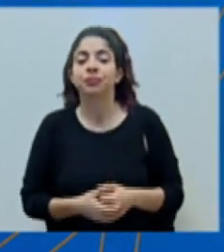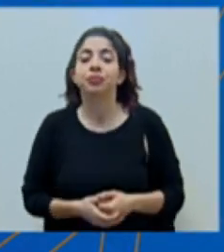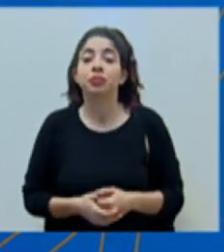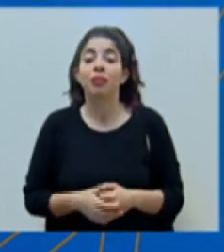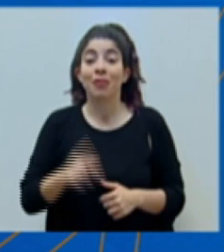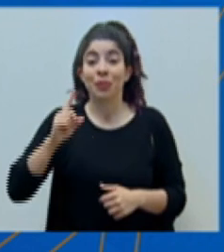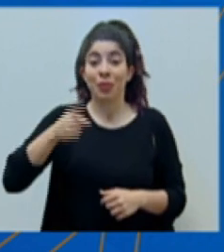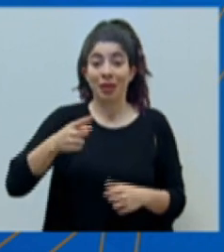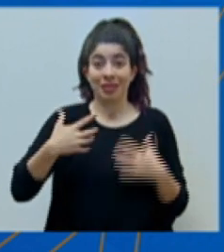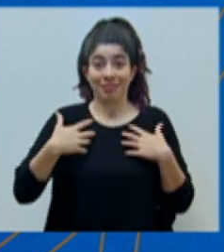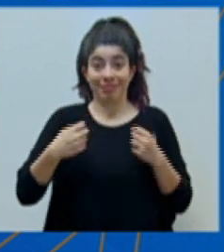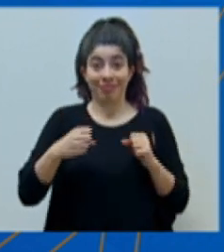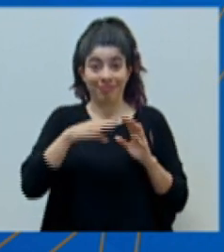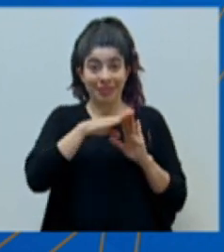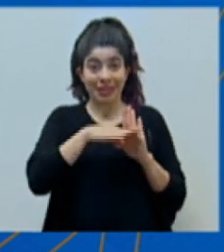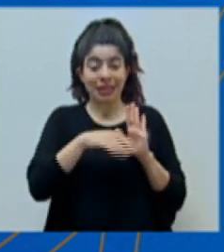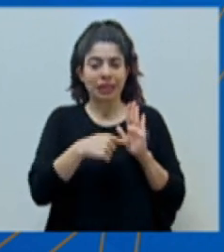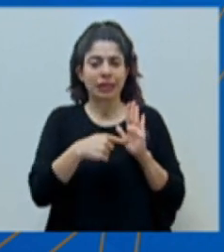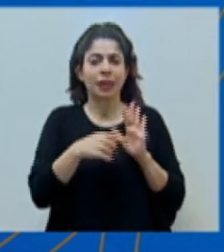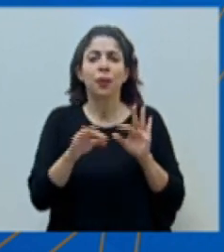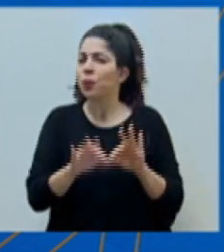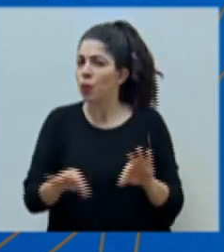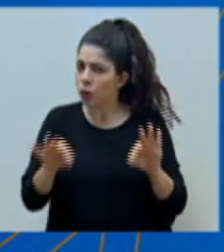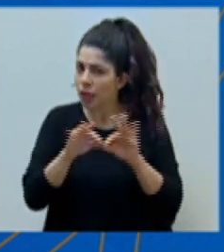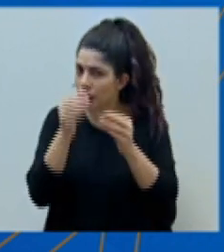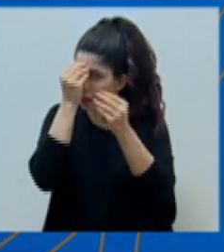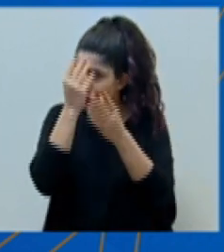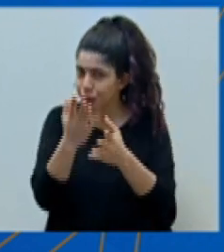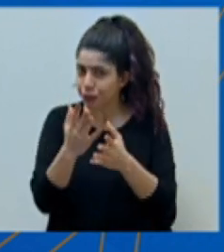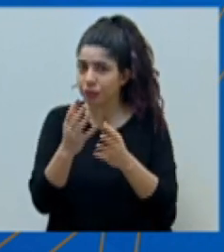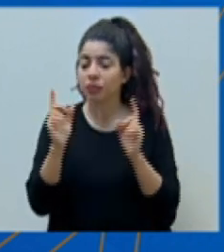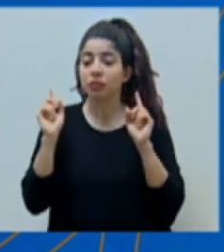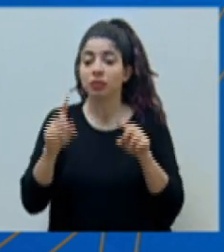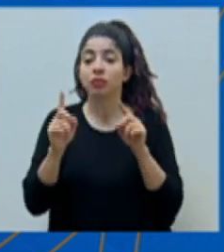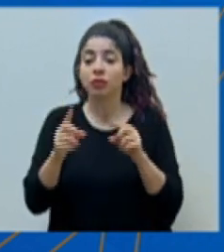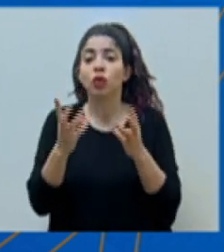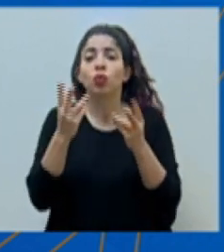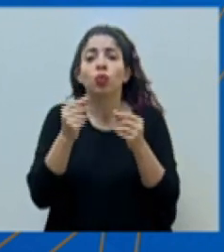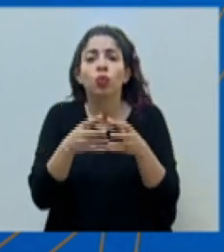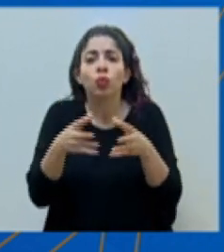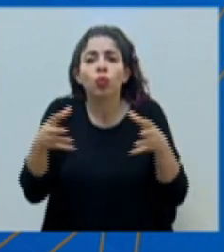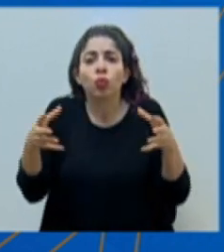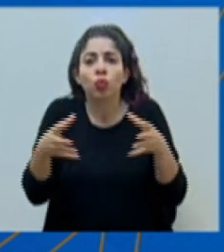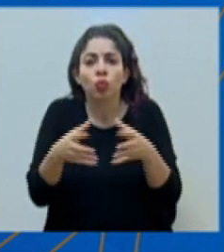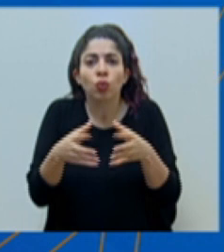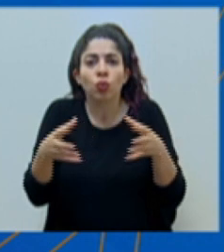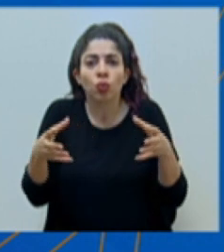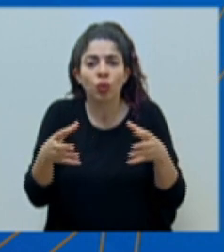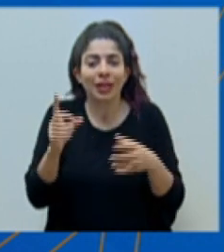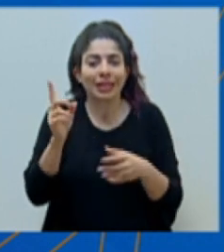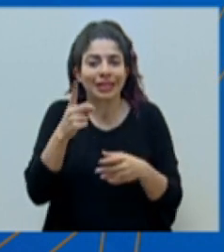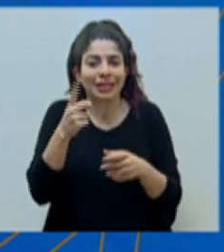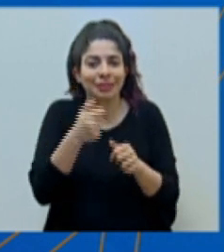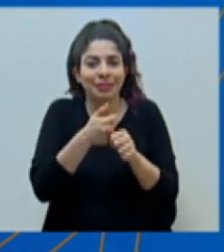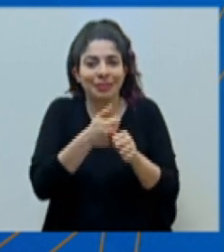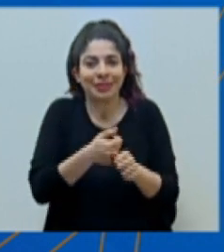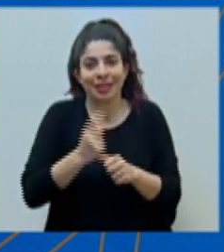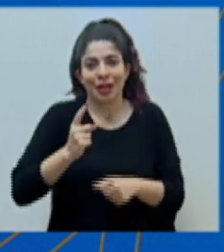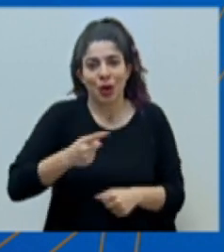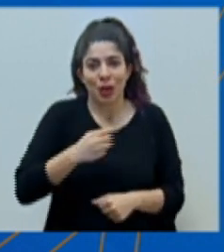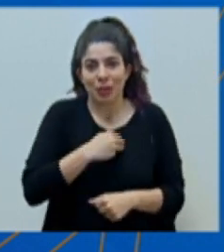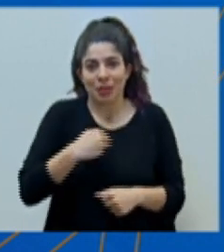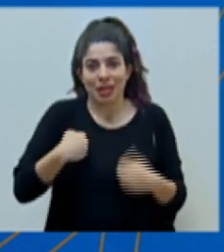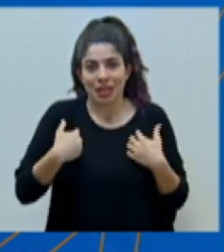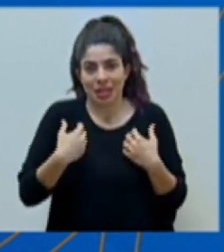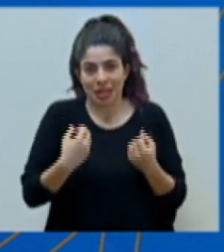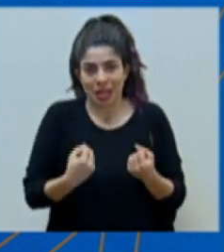disposiciones sanitarias, importante mencionar el aforo, siempre partiendo las directrices emanadas por el Ministerio